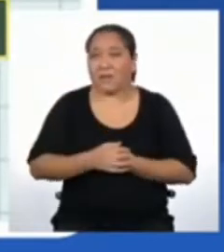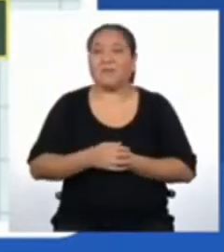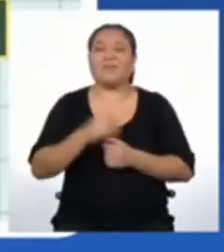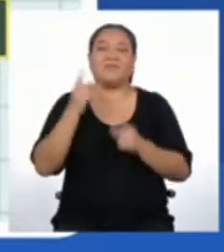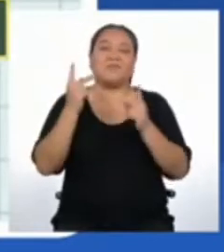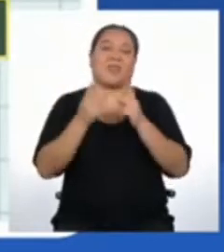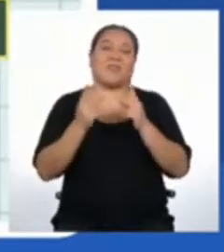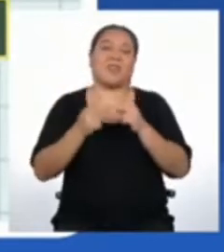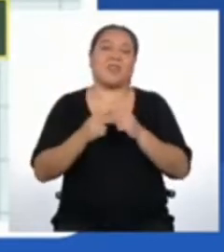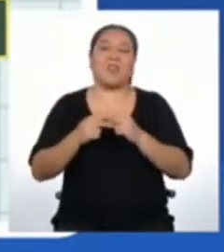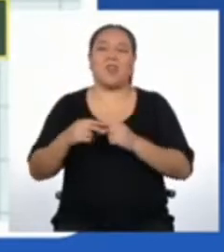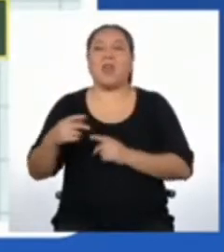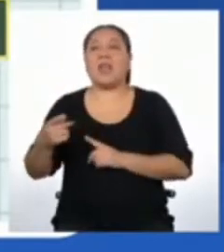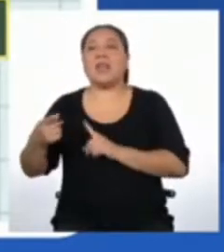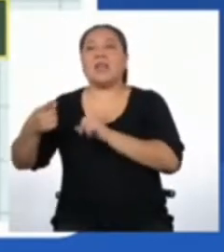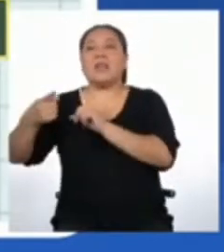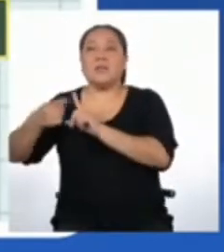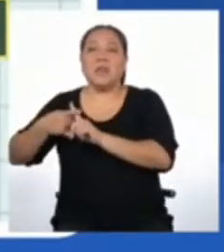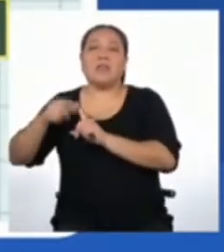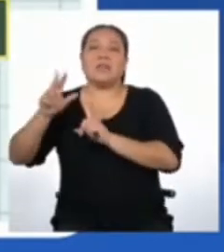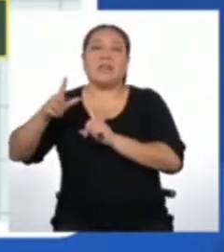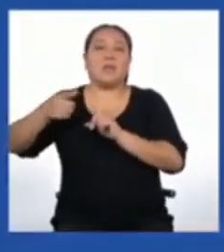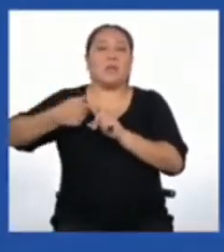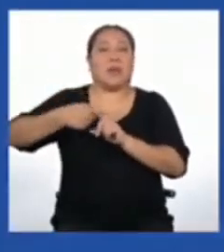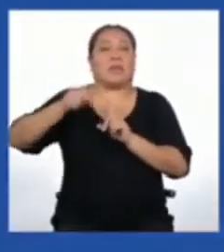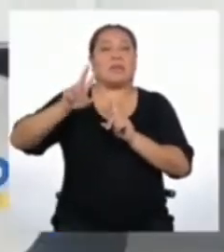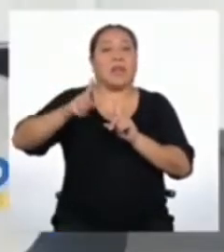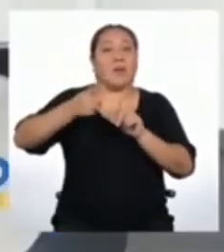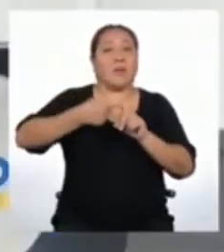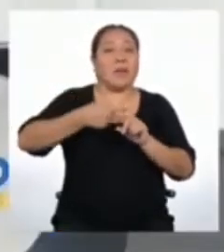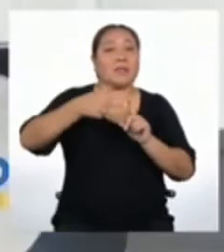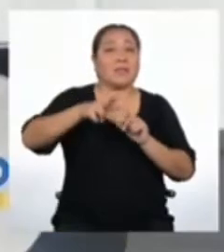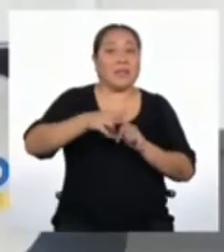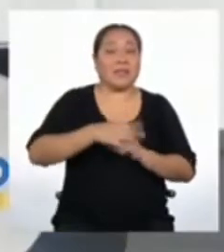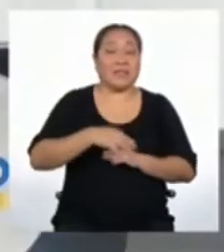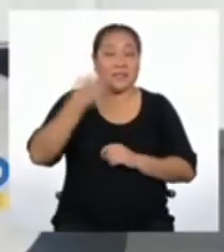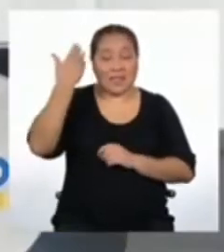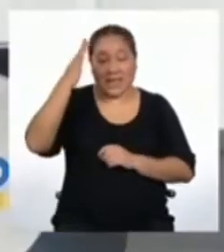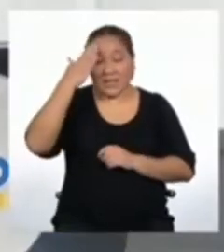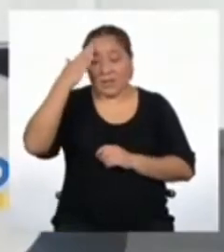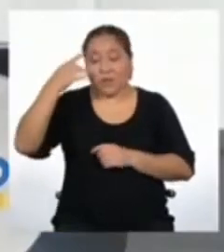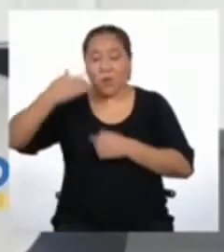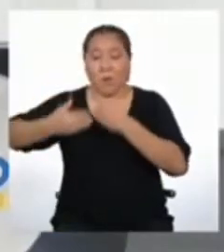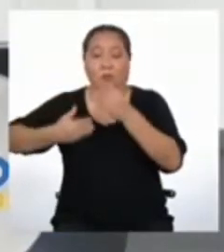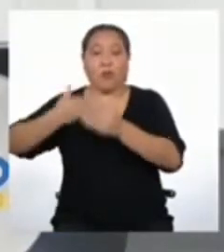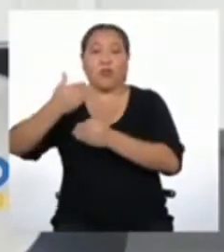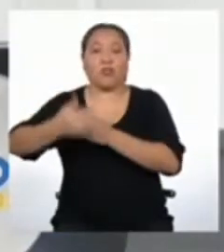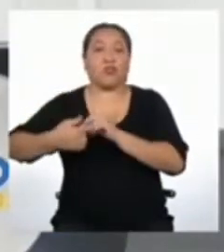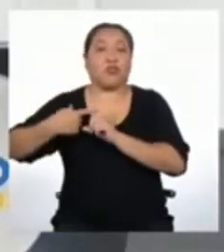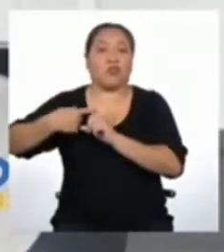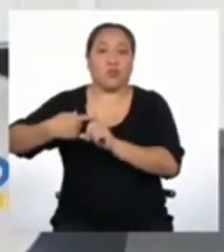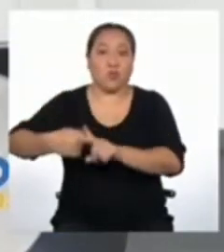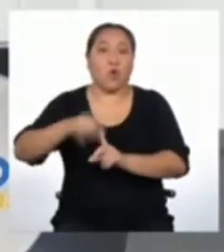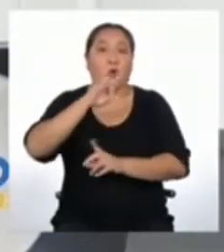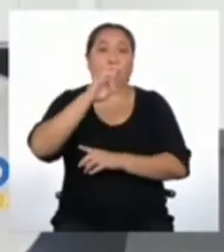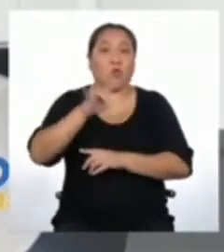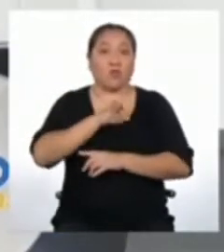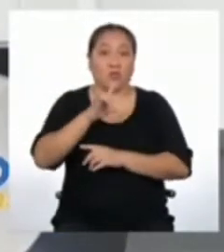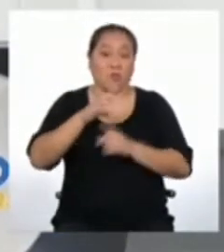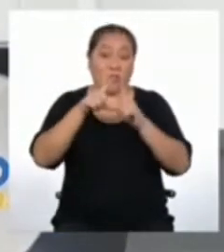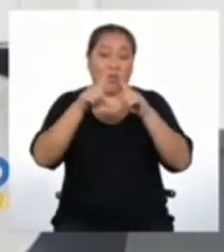¡Perfecto! La razón aritmética es 3. Ahora que sabemos que se trata de una progresión aritmética, usemos nuestras